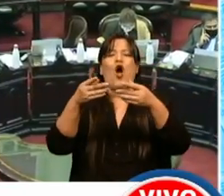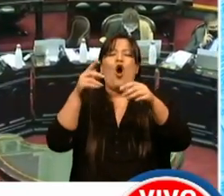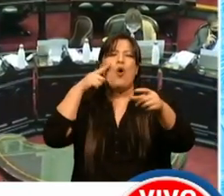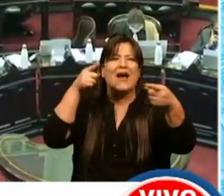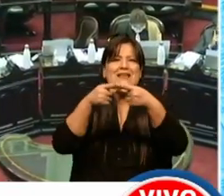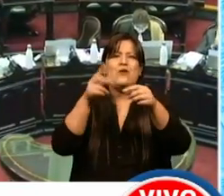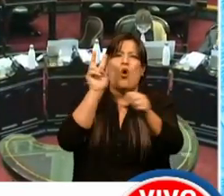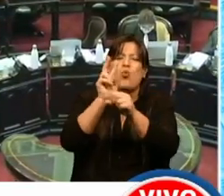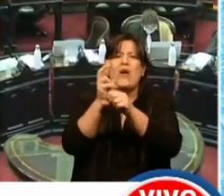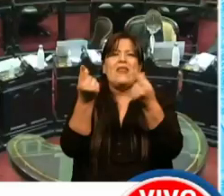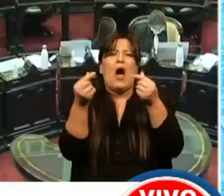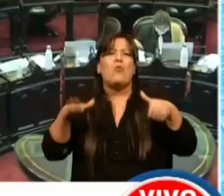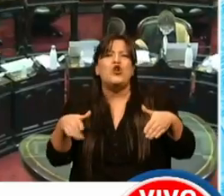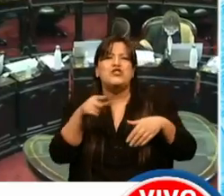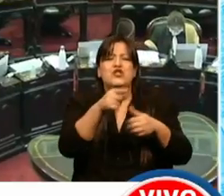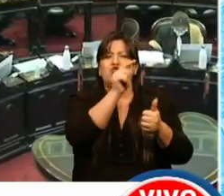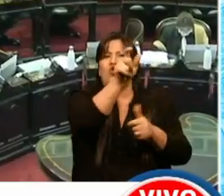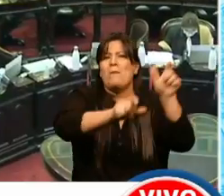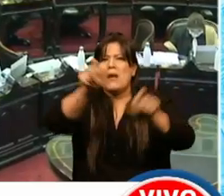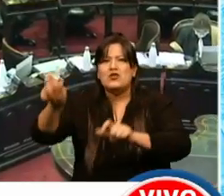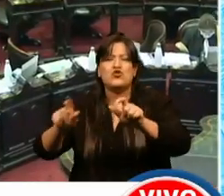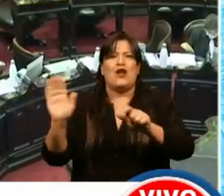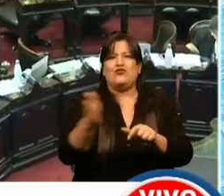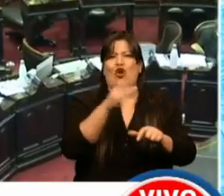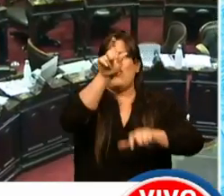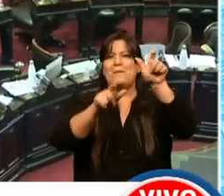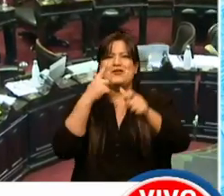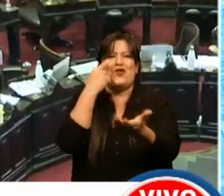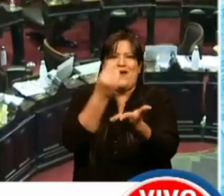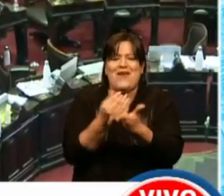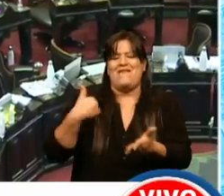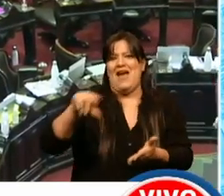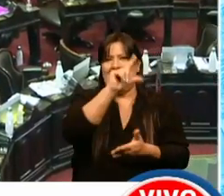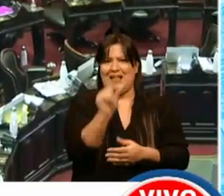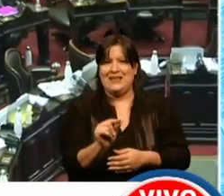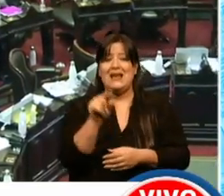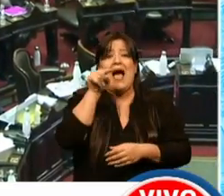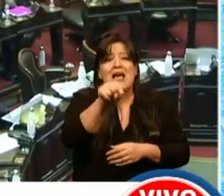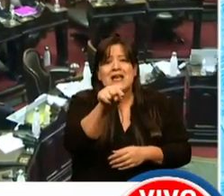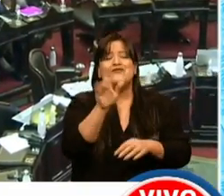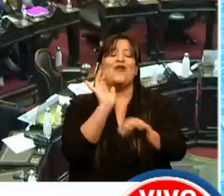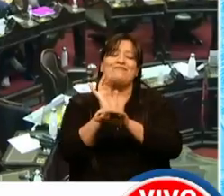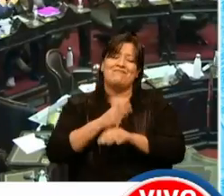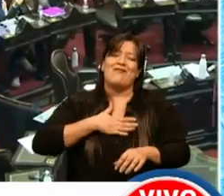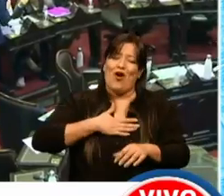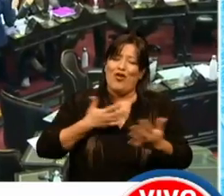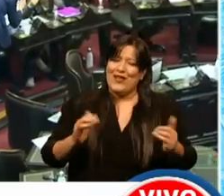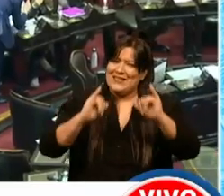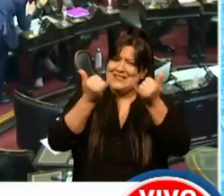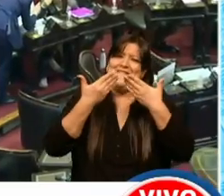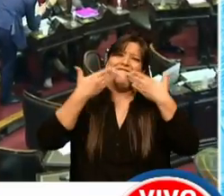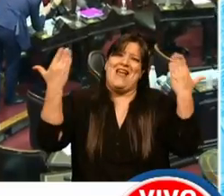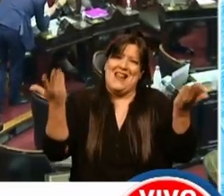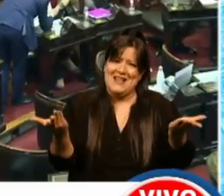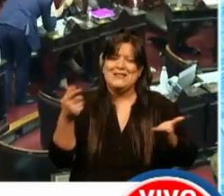calidad de vida de todas las ciudadanas argentinas de argentina y esto más que alegrarme ponerme feliz